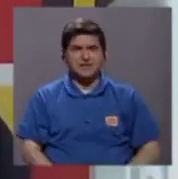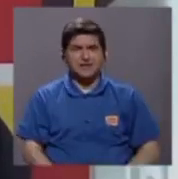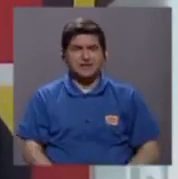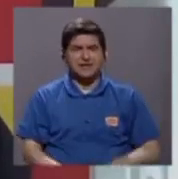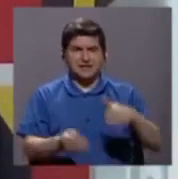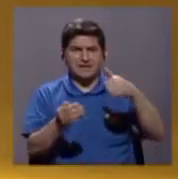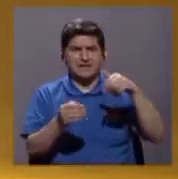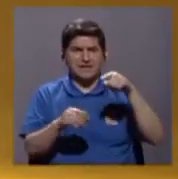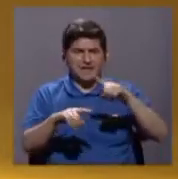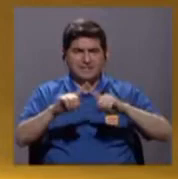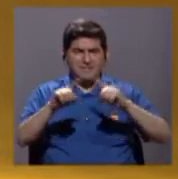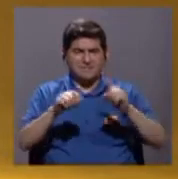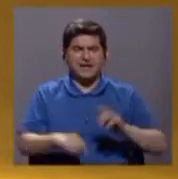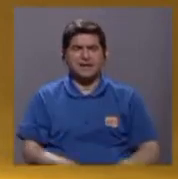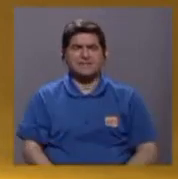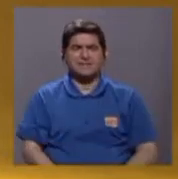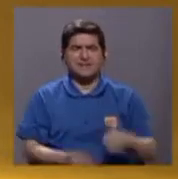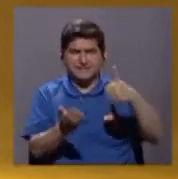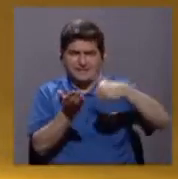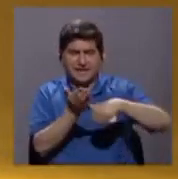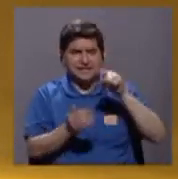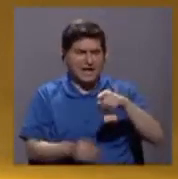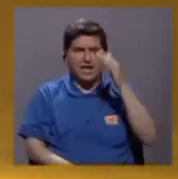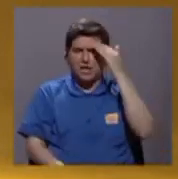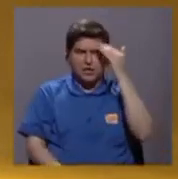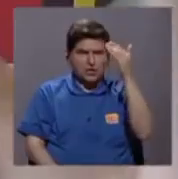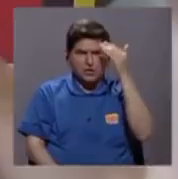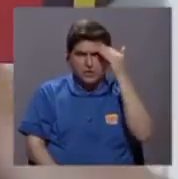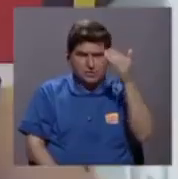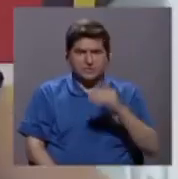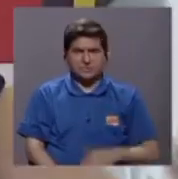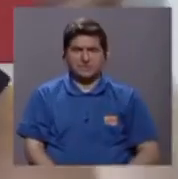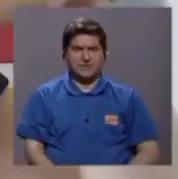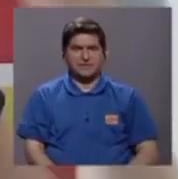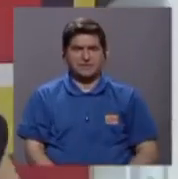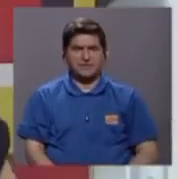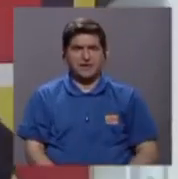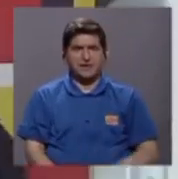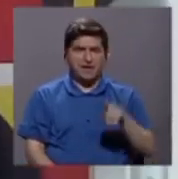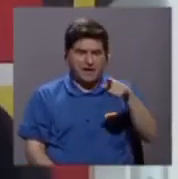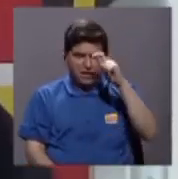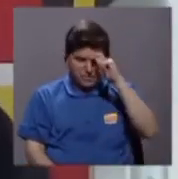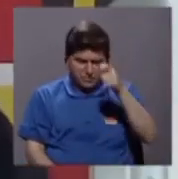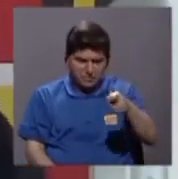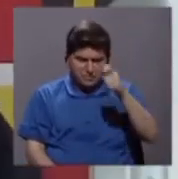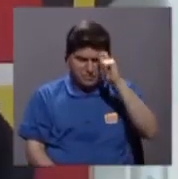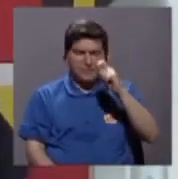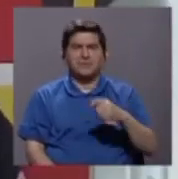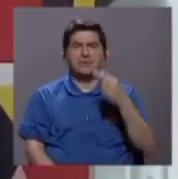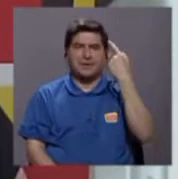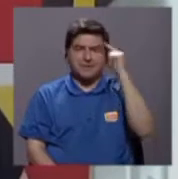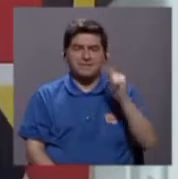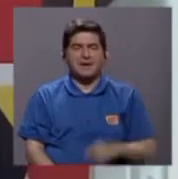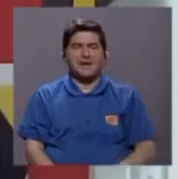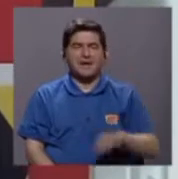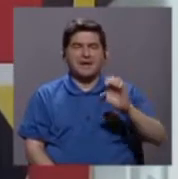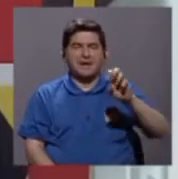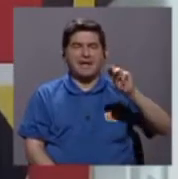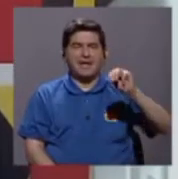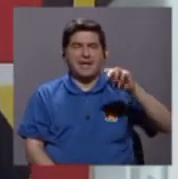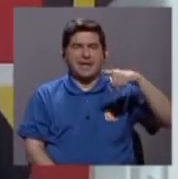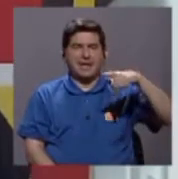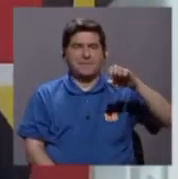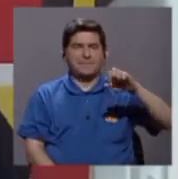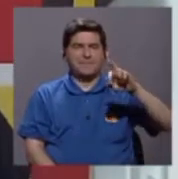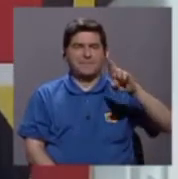del tiempo, que él no ha saludado, Goethe ha tirado su sombrero para saludar a la emperatriz